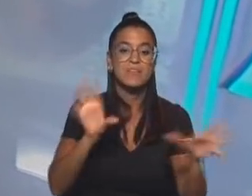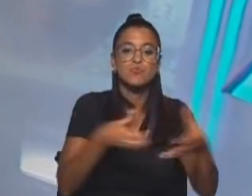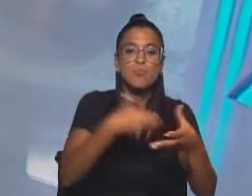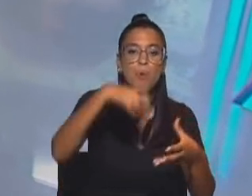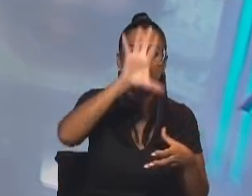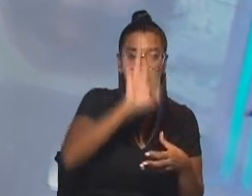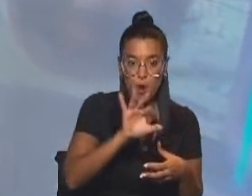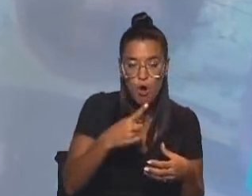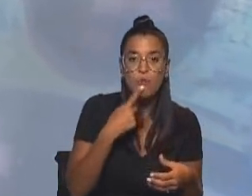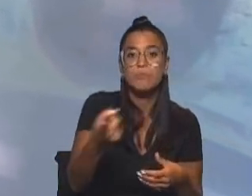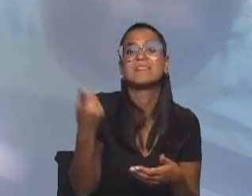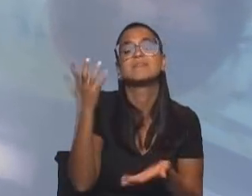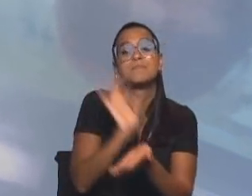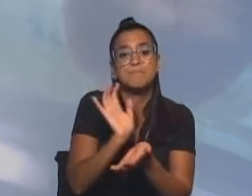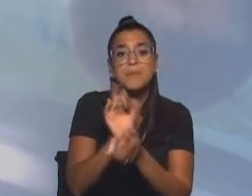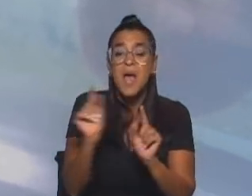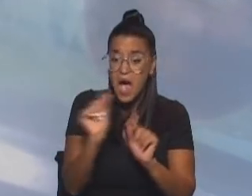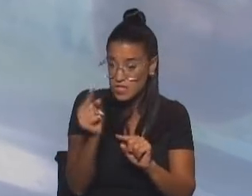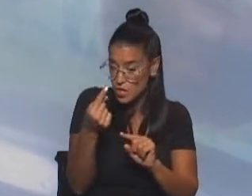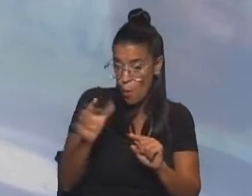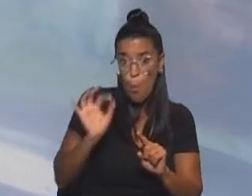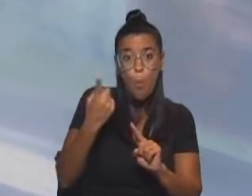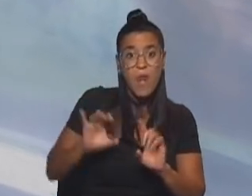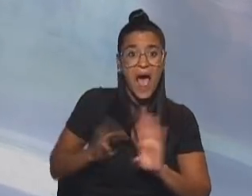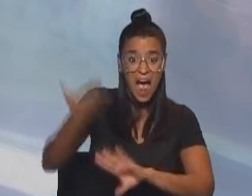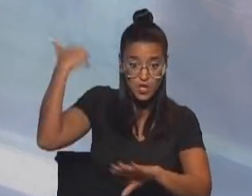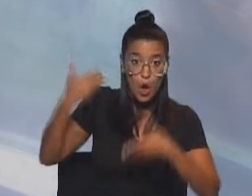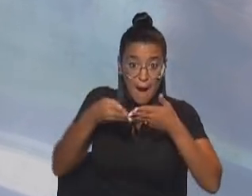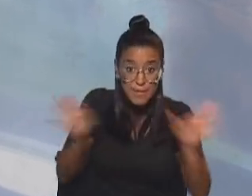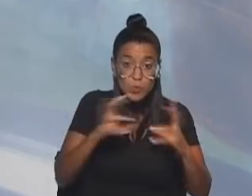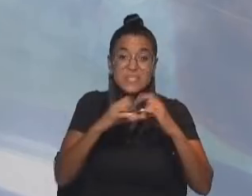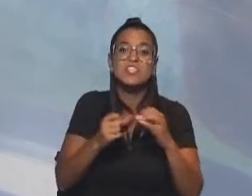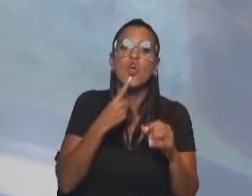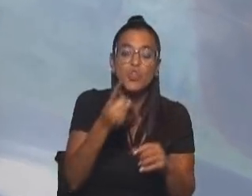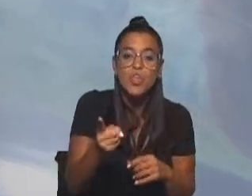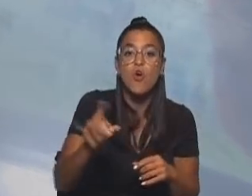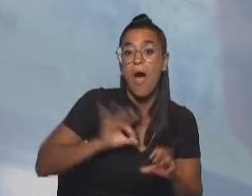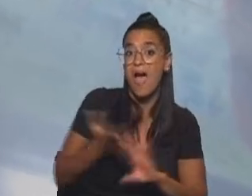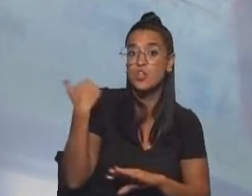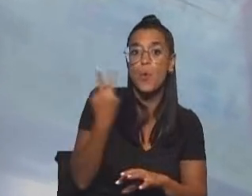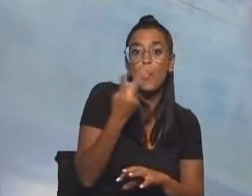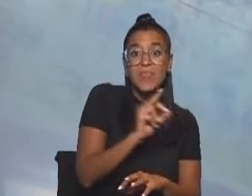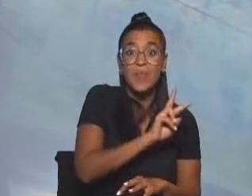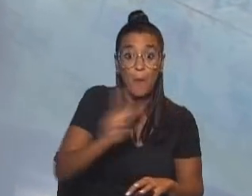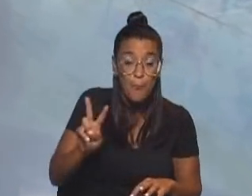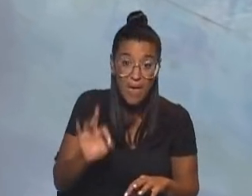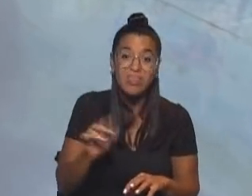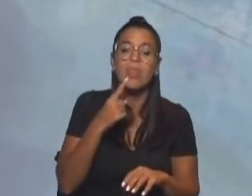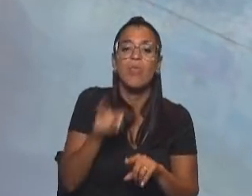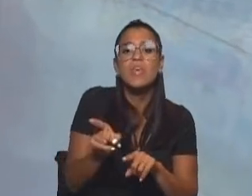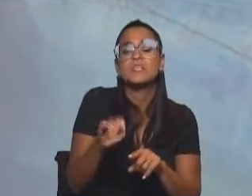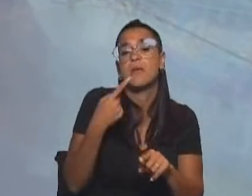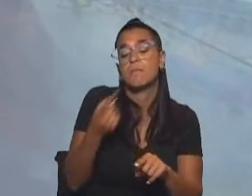con la querella que fue anunciada justamente hace un año en el discurso de apertura de sesiones del año 2020. Veíamos cómo